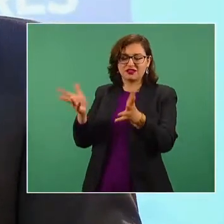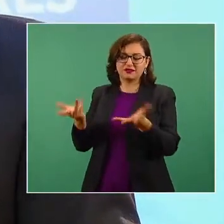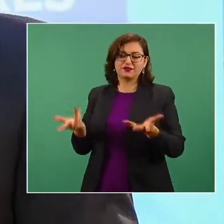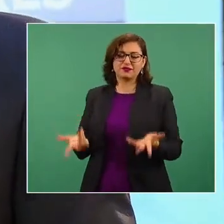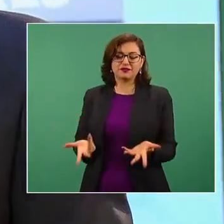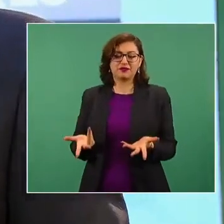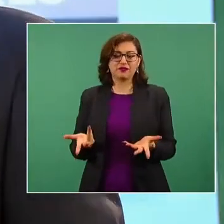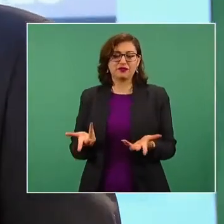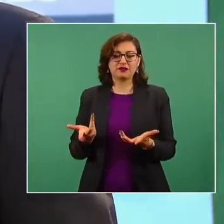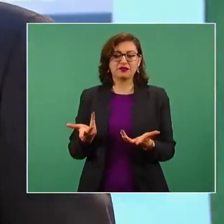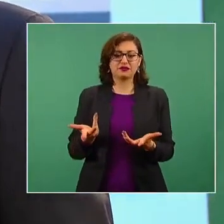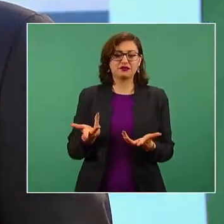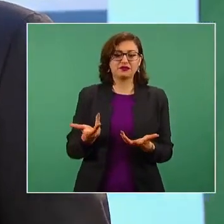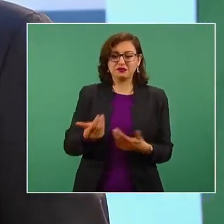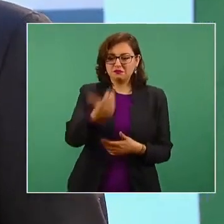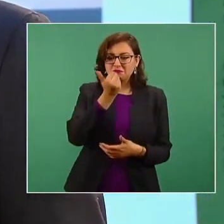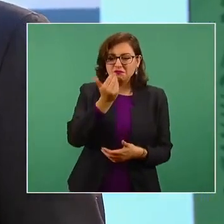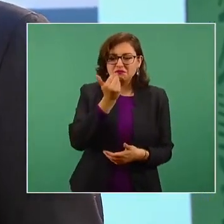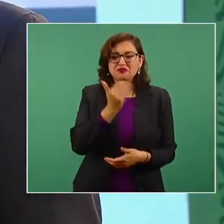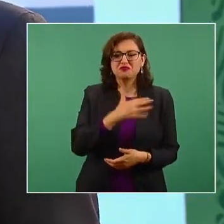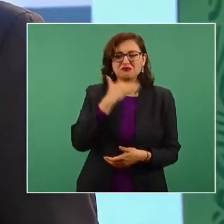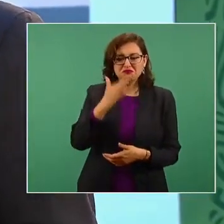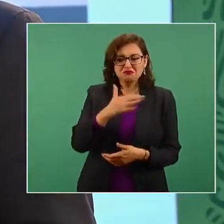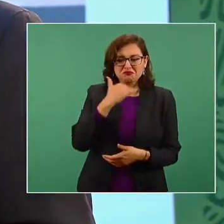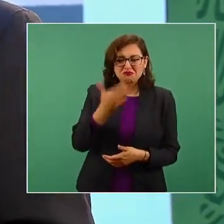mercancías, estos productos,